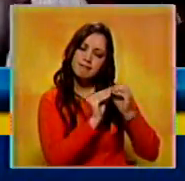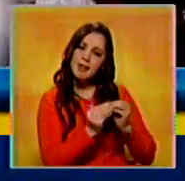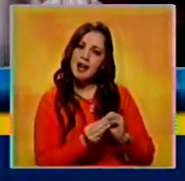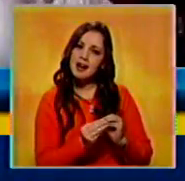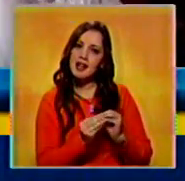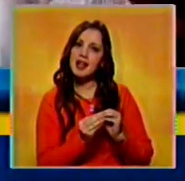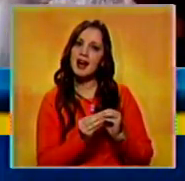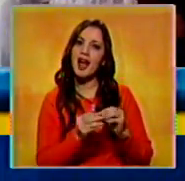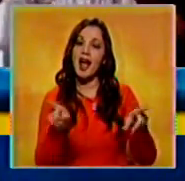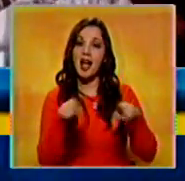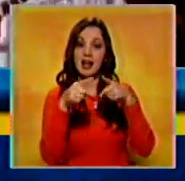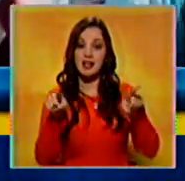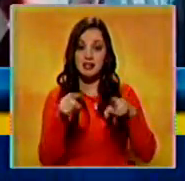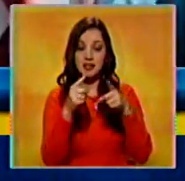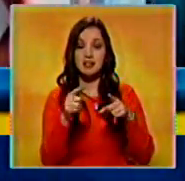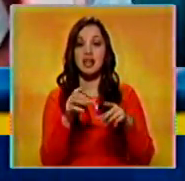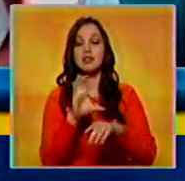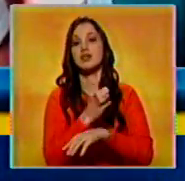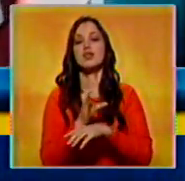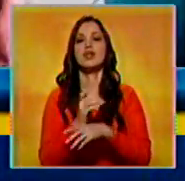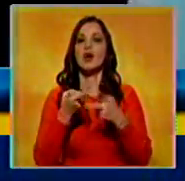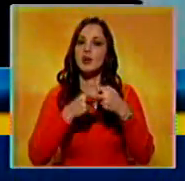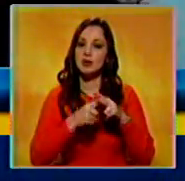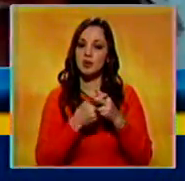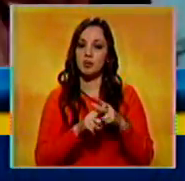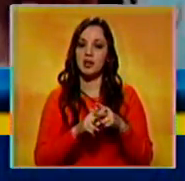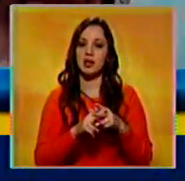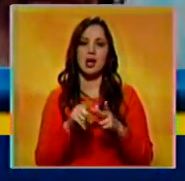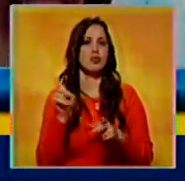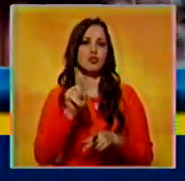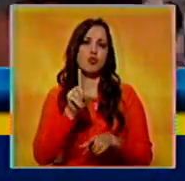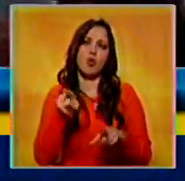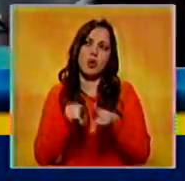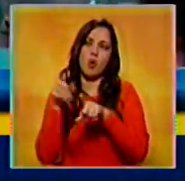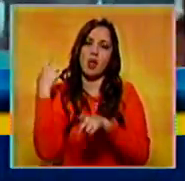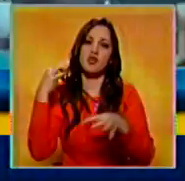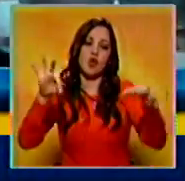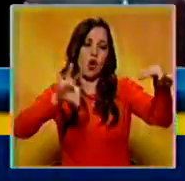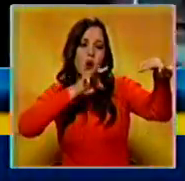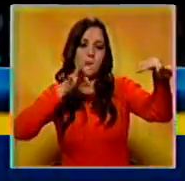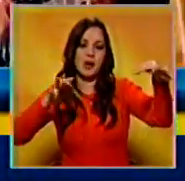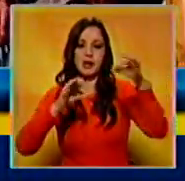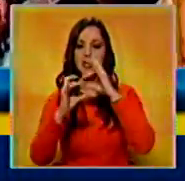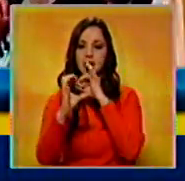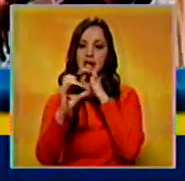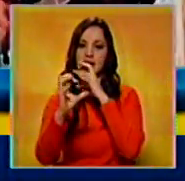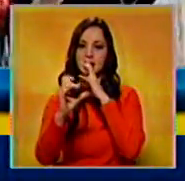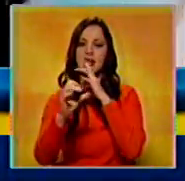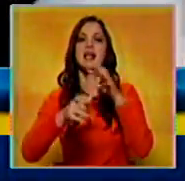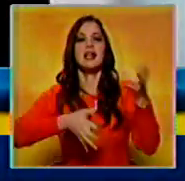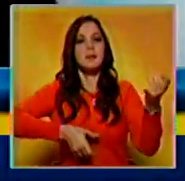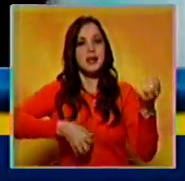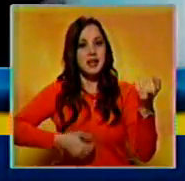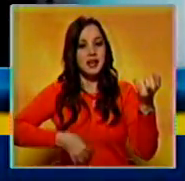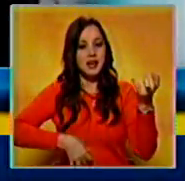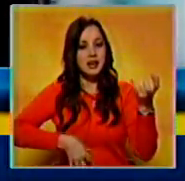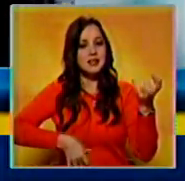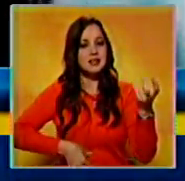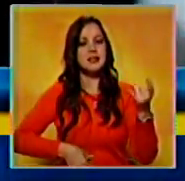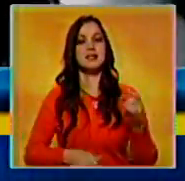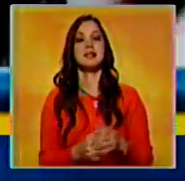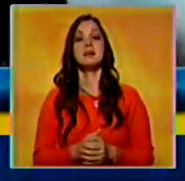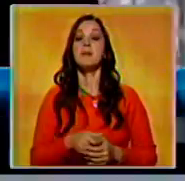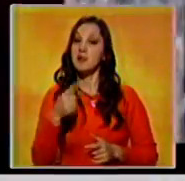esta ocasión una instrumentación no tradicional con violines, clarinetes y guitarra eléctrica, pero sin que las